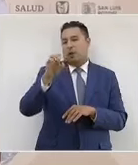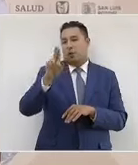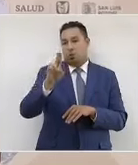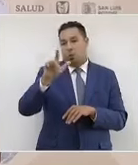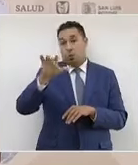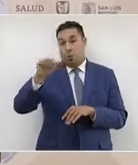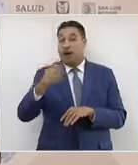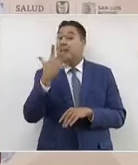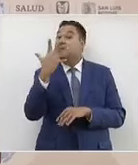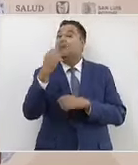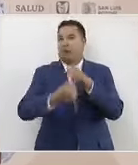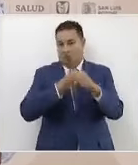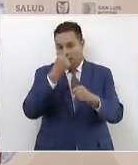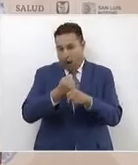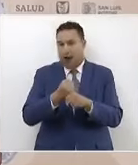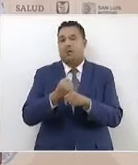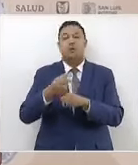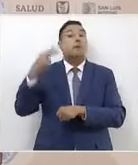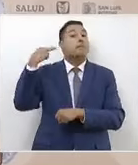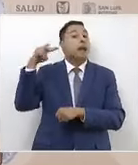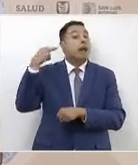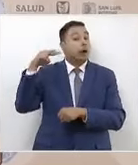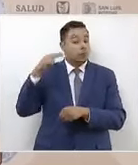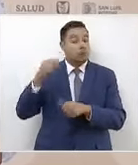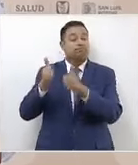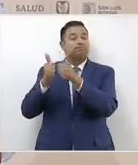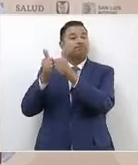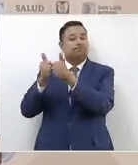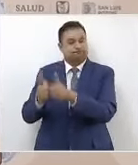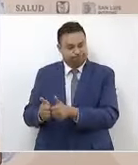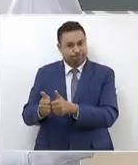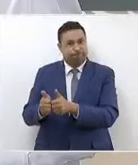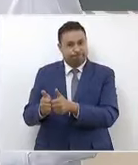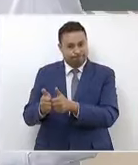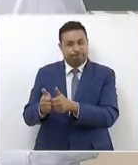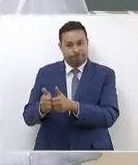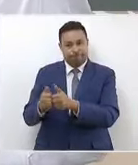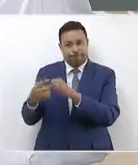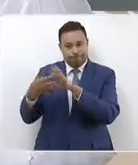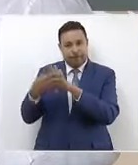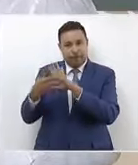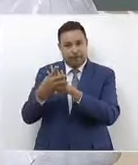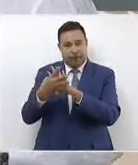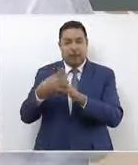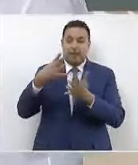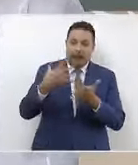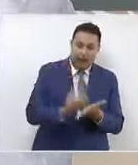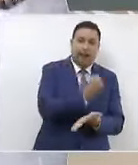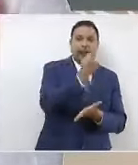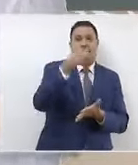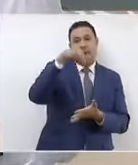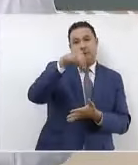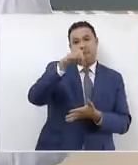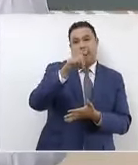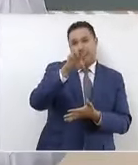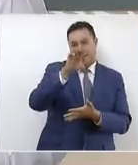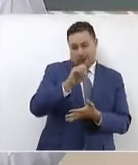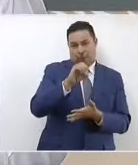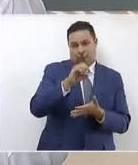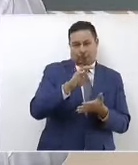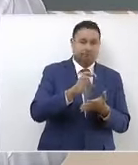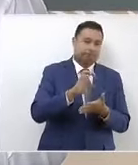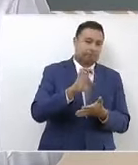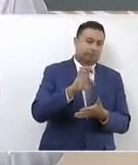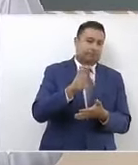cárcel de Veracruz, que era muy difícil salir. Triunfa el movimiento maderista y queda en libertad